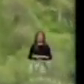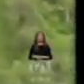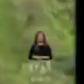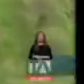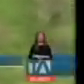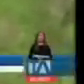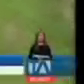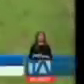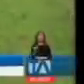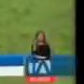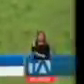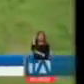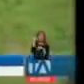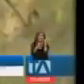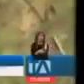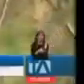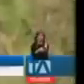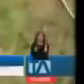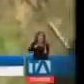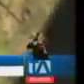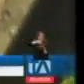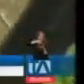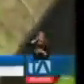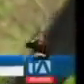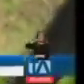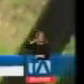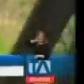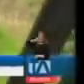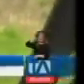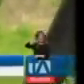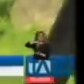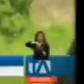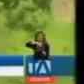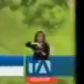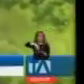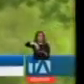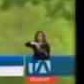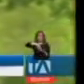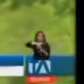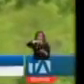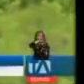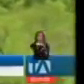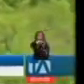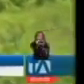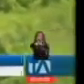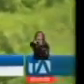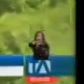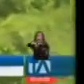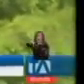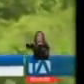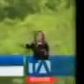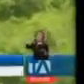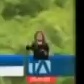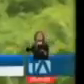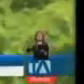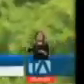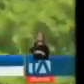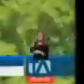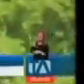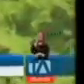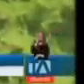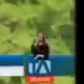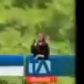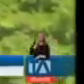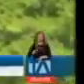Entre la vegetación espesa de Jipijapa y Paján, provincia de Manabí, se habían sembrado las 30.000 plantas de marihuana.